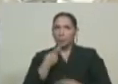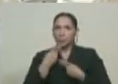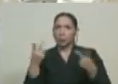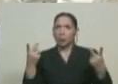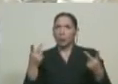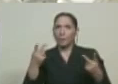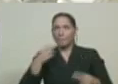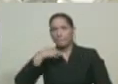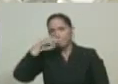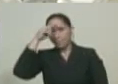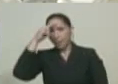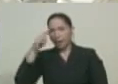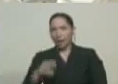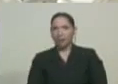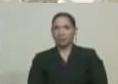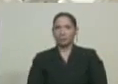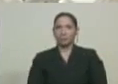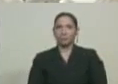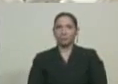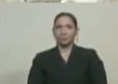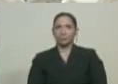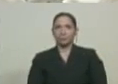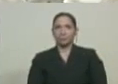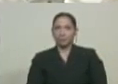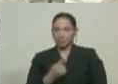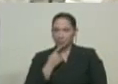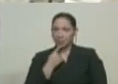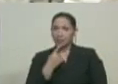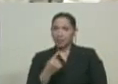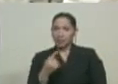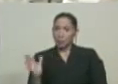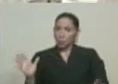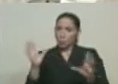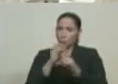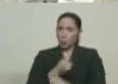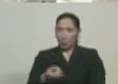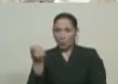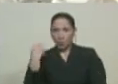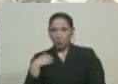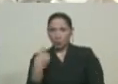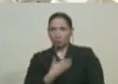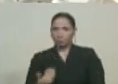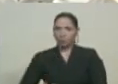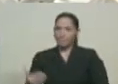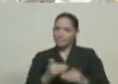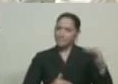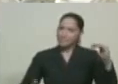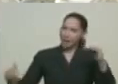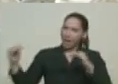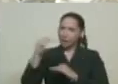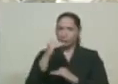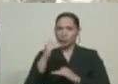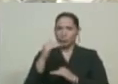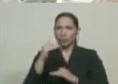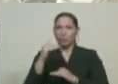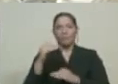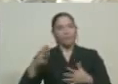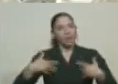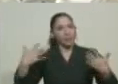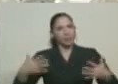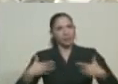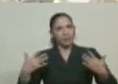patria, en angostura, como lo dijo anoche el presidente, la mayor suma de felicidad posible para nuestro pueblo,